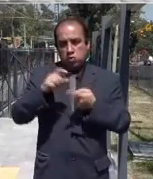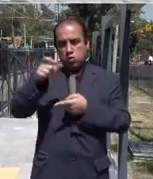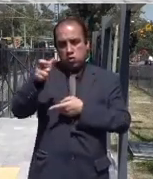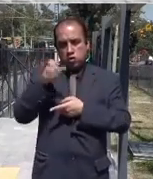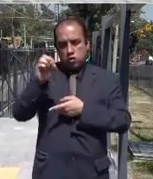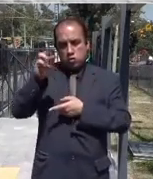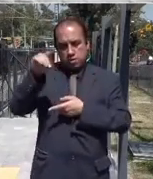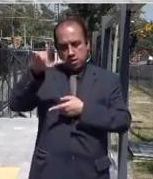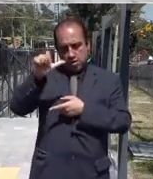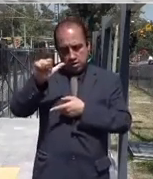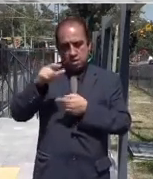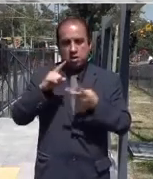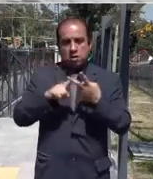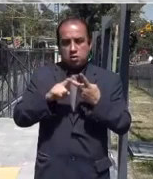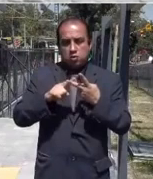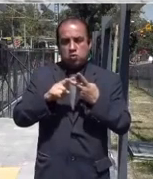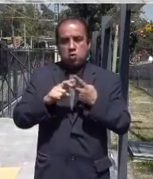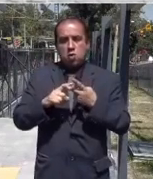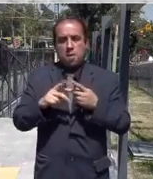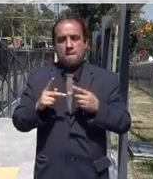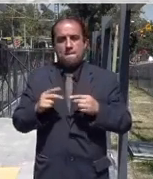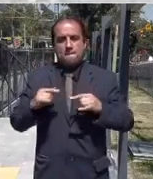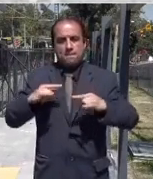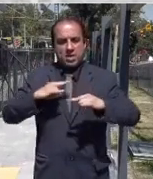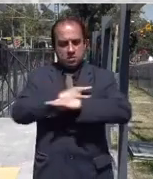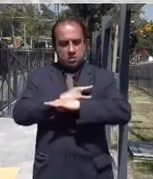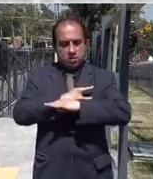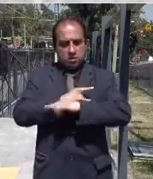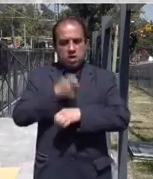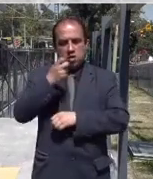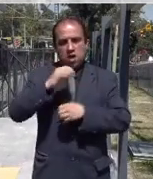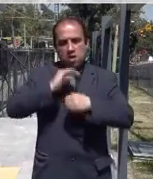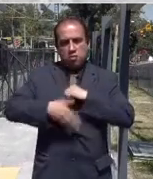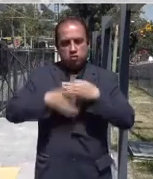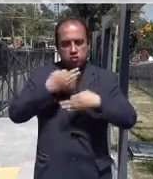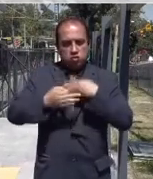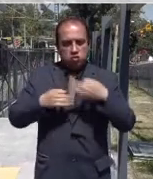eso concluiríamos la intervención en los cruceros.